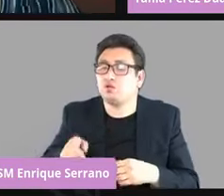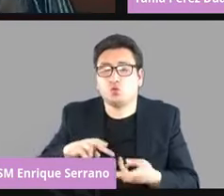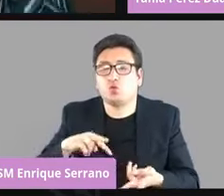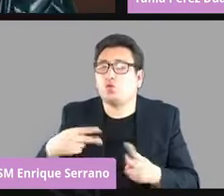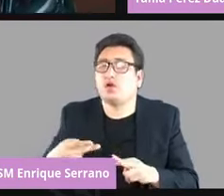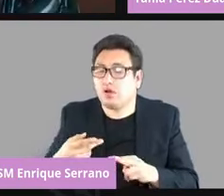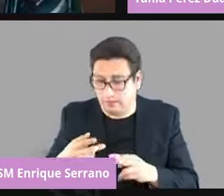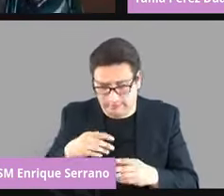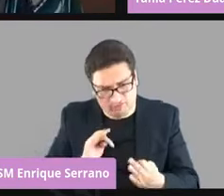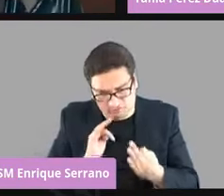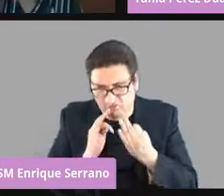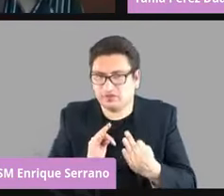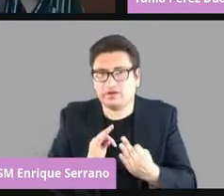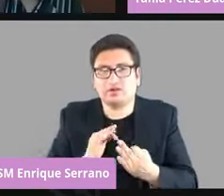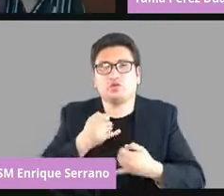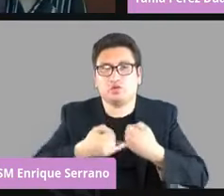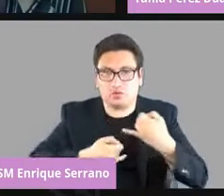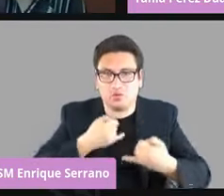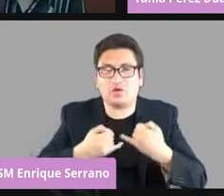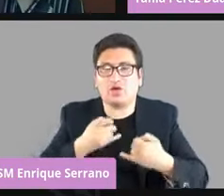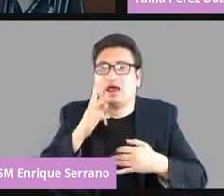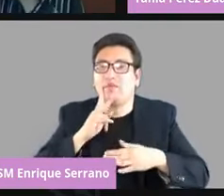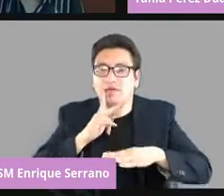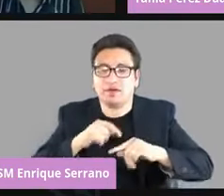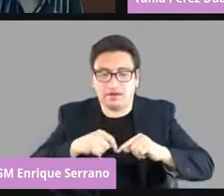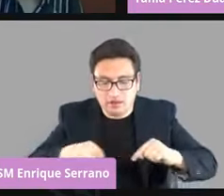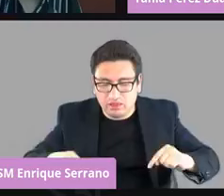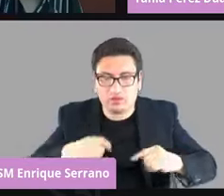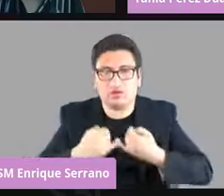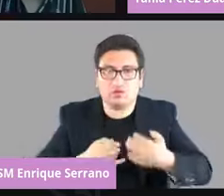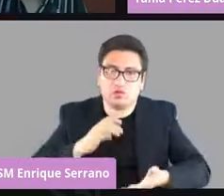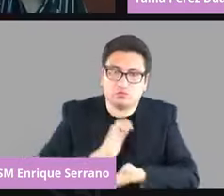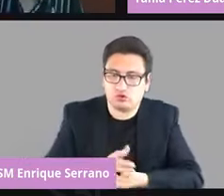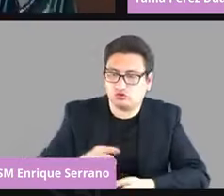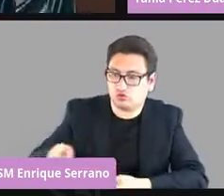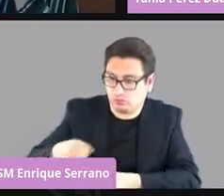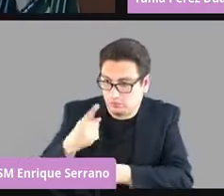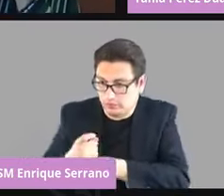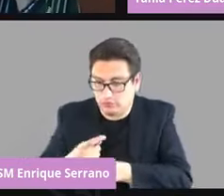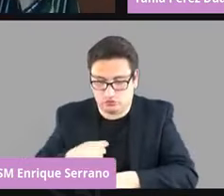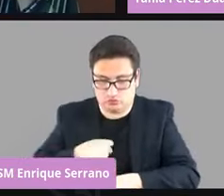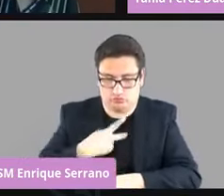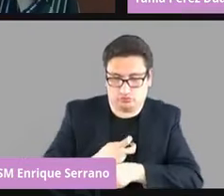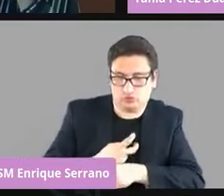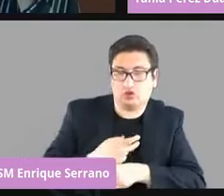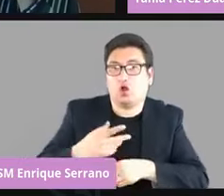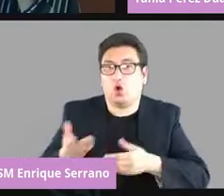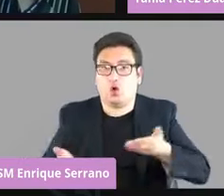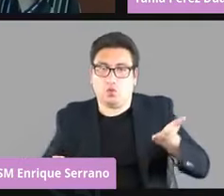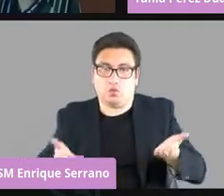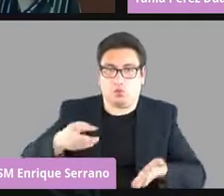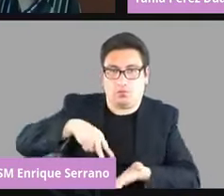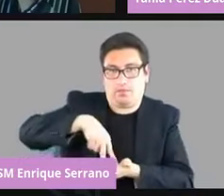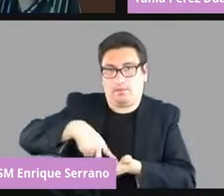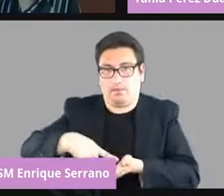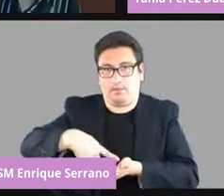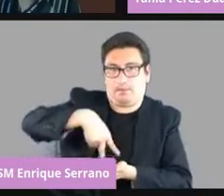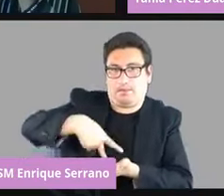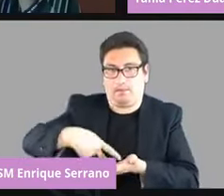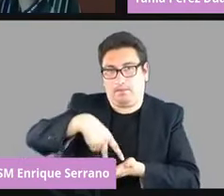parte del juego, como vamos a pisar las líneas, o primero tú, o vamos a jugar al equilibrio, o sea, como empezar